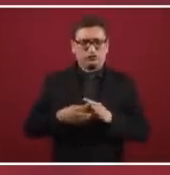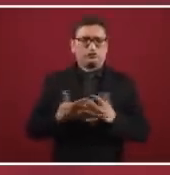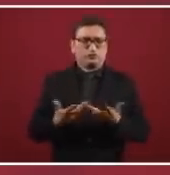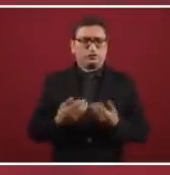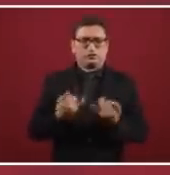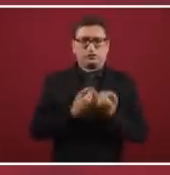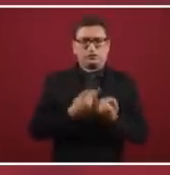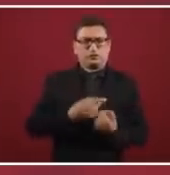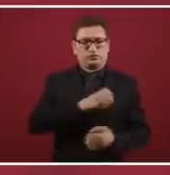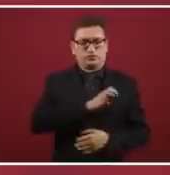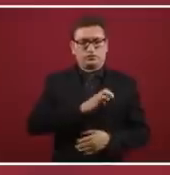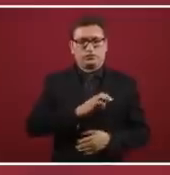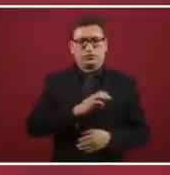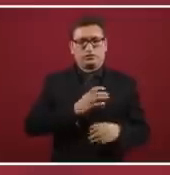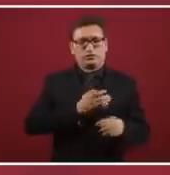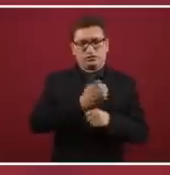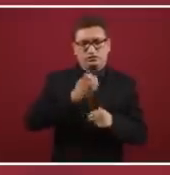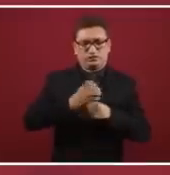Policías Estatales,